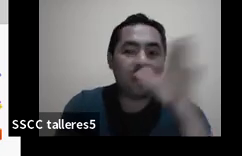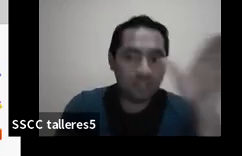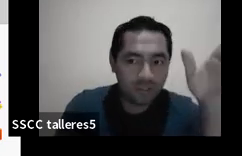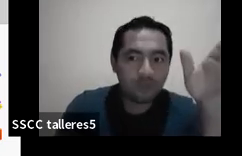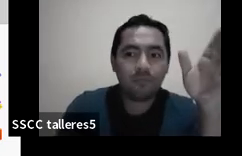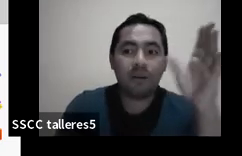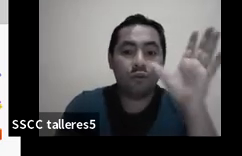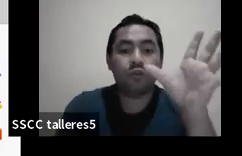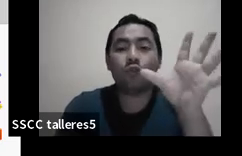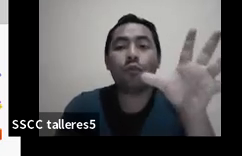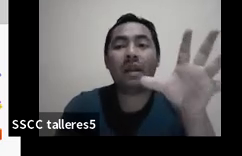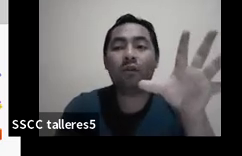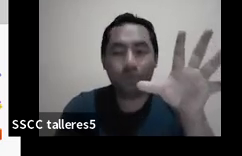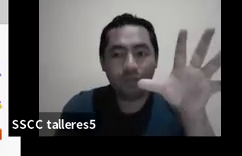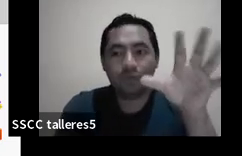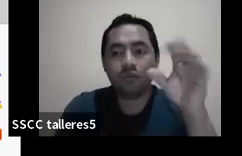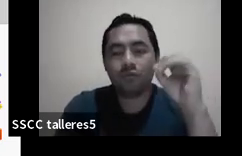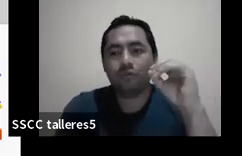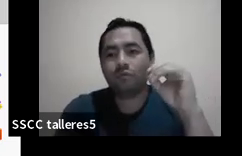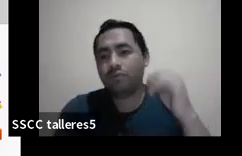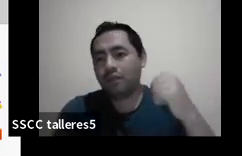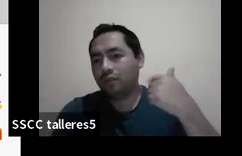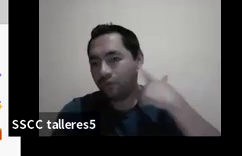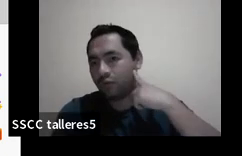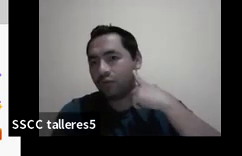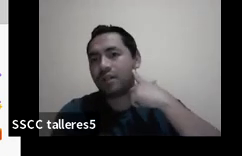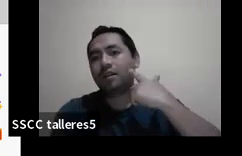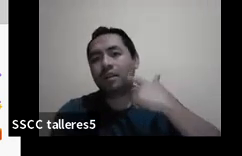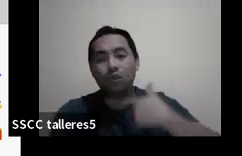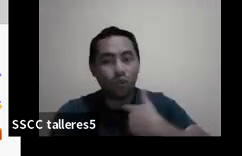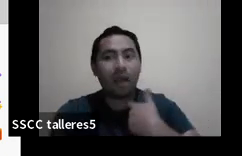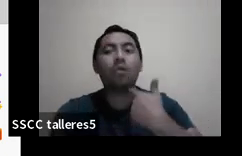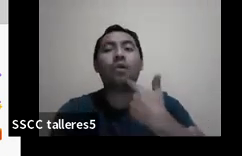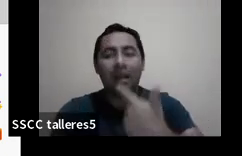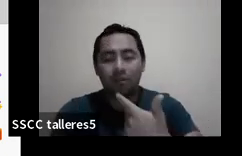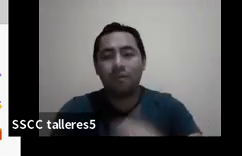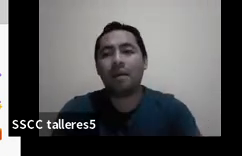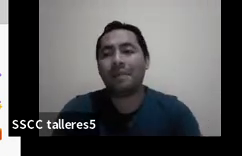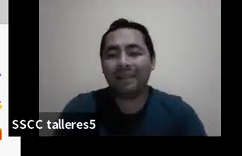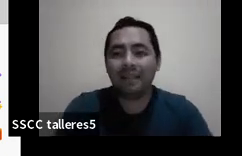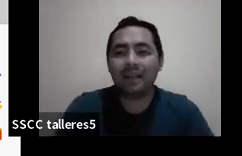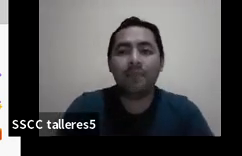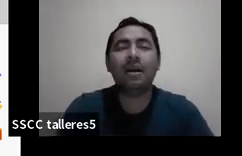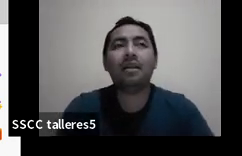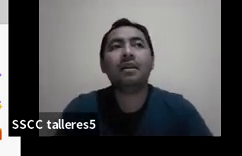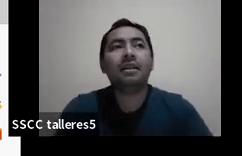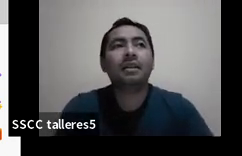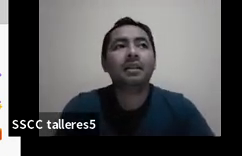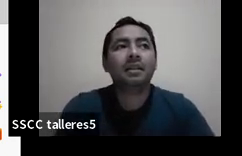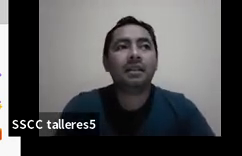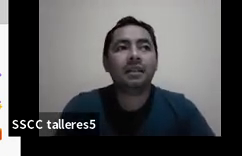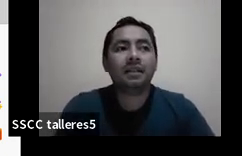Porque la educación para los sordos prelocutivos que no escuchan y no han logrado aprender a